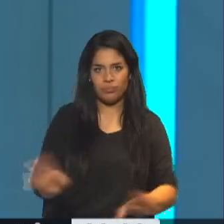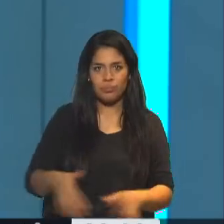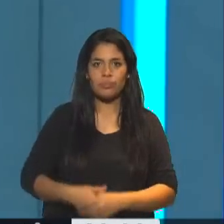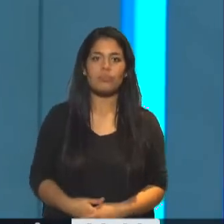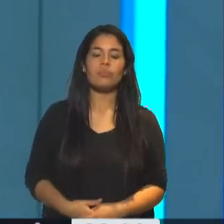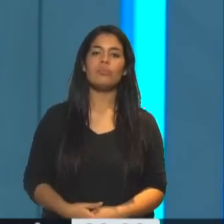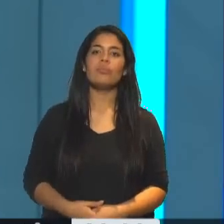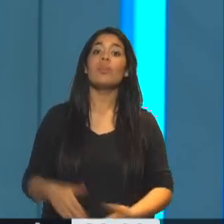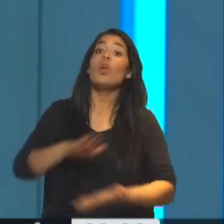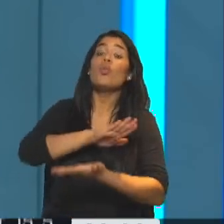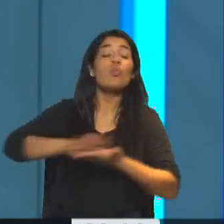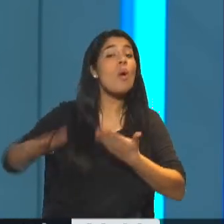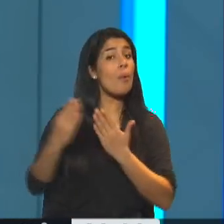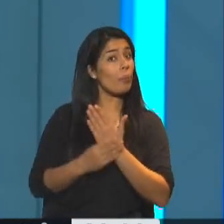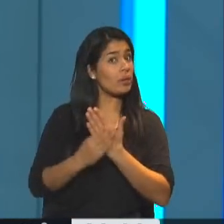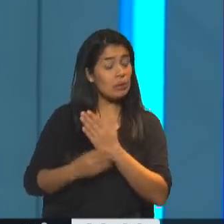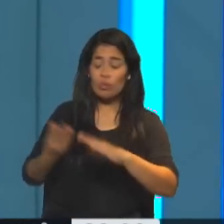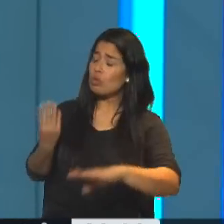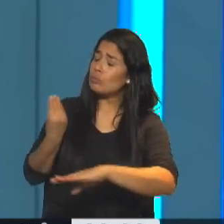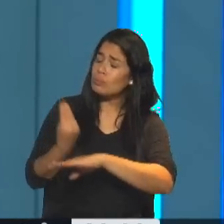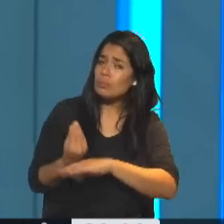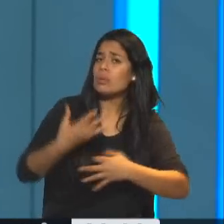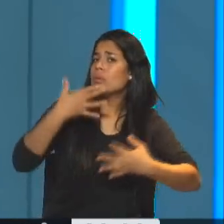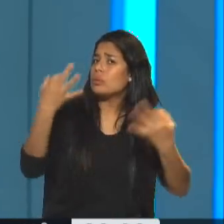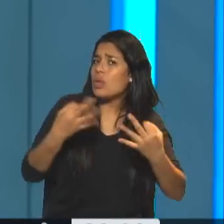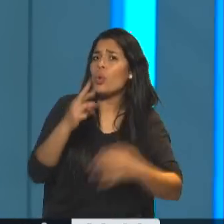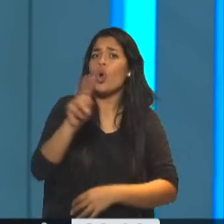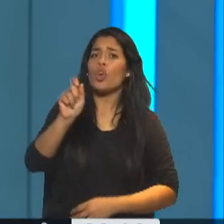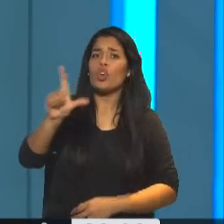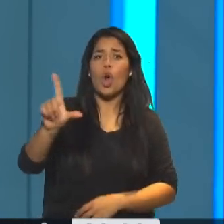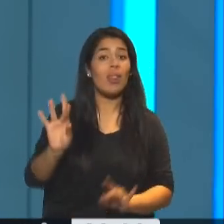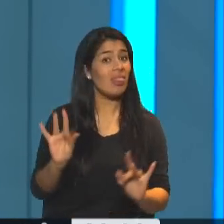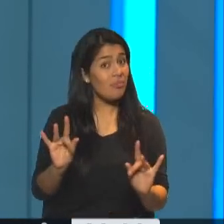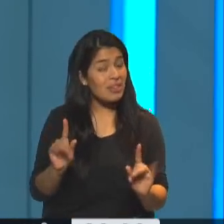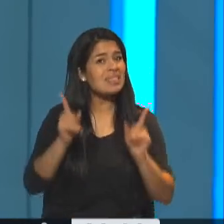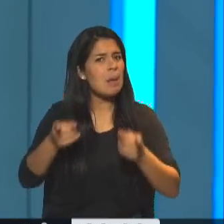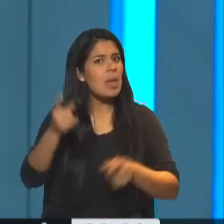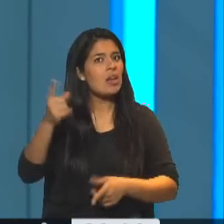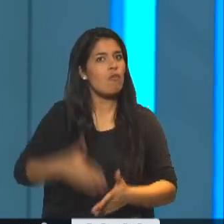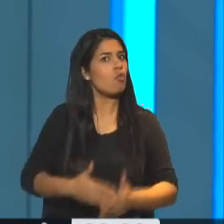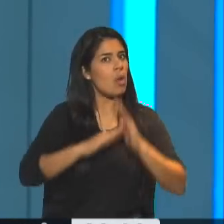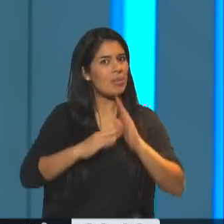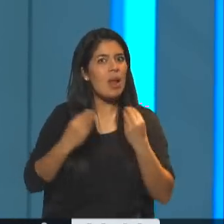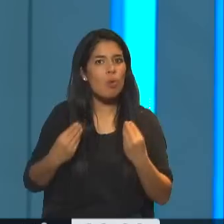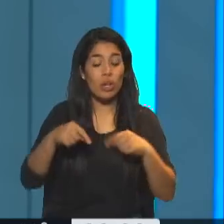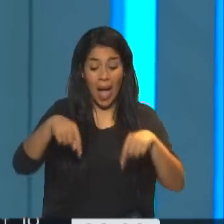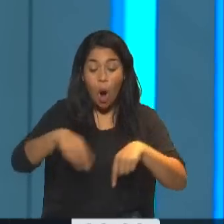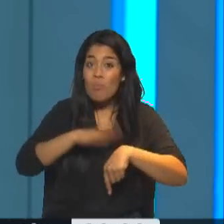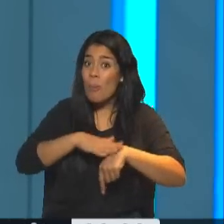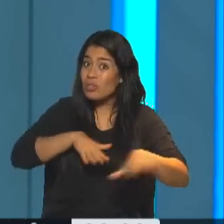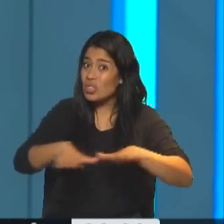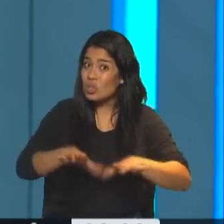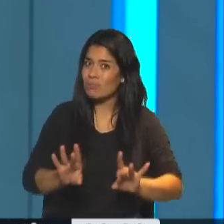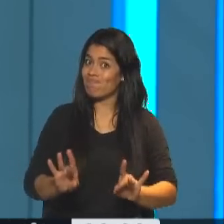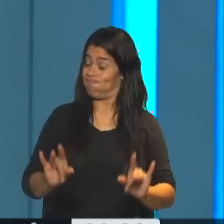le va a tocar un papel clave y le va a tocar un papel difícil, por supuesto, porque en un escenario crítico como en el que